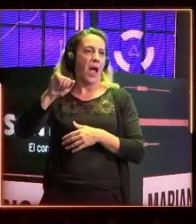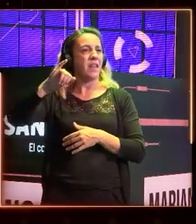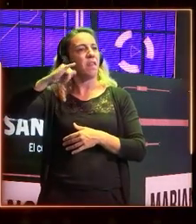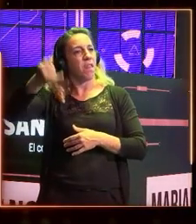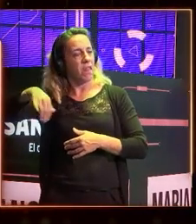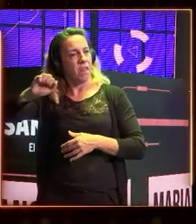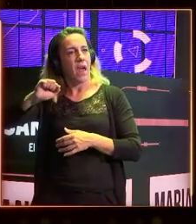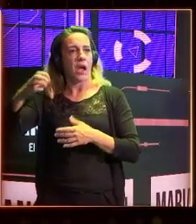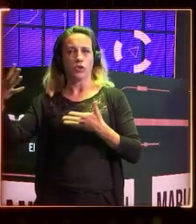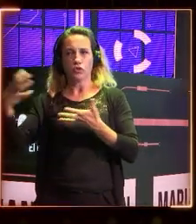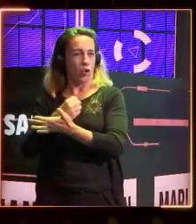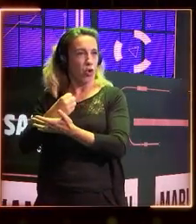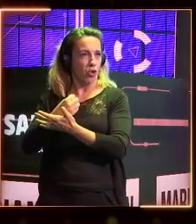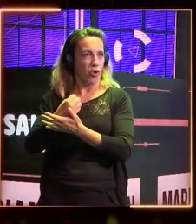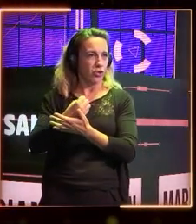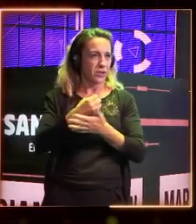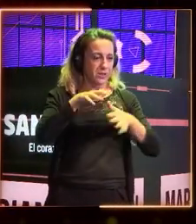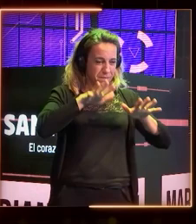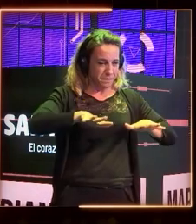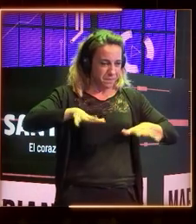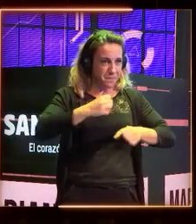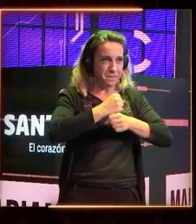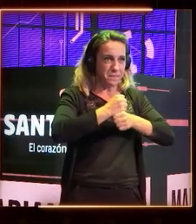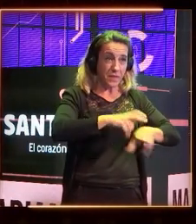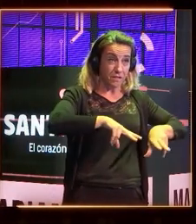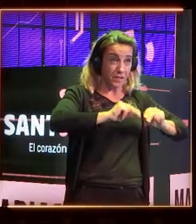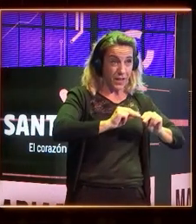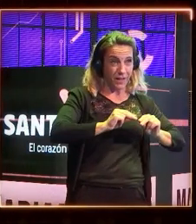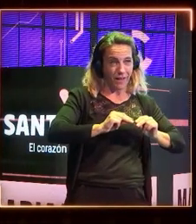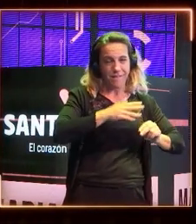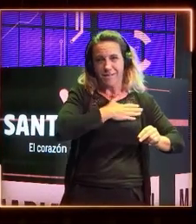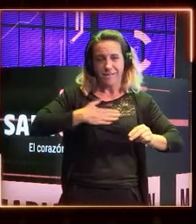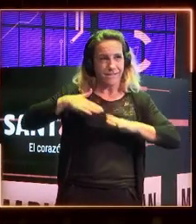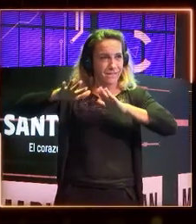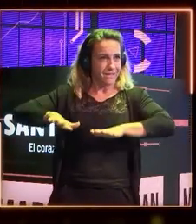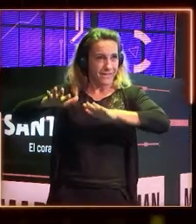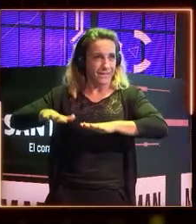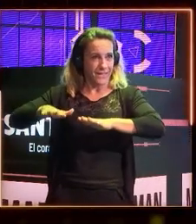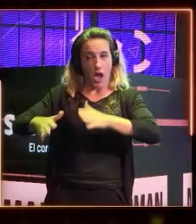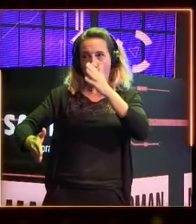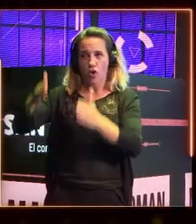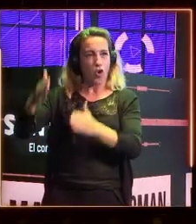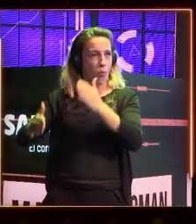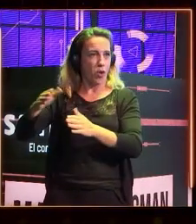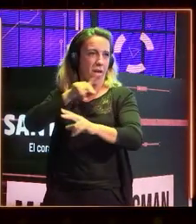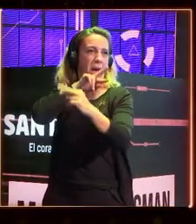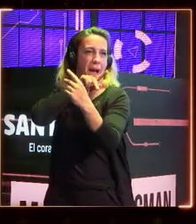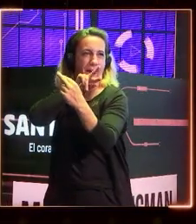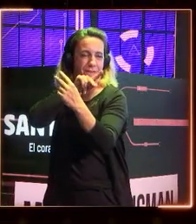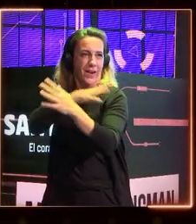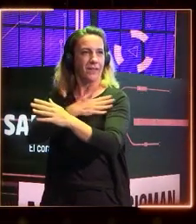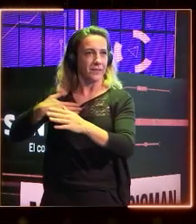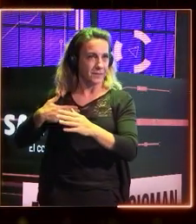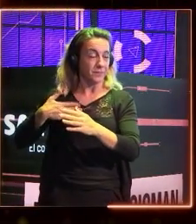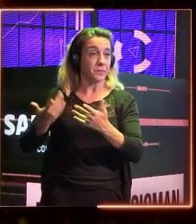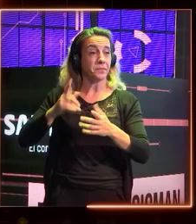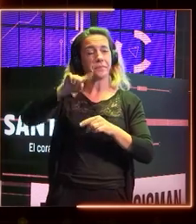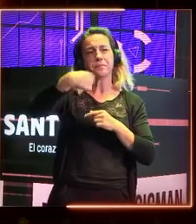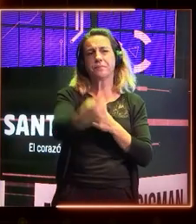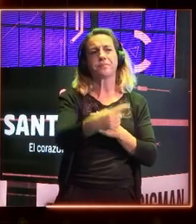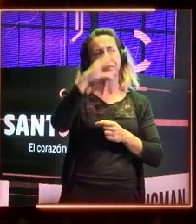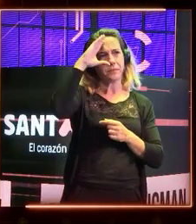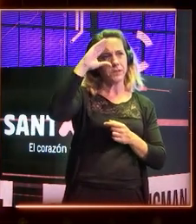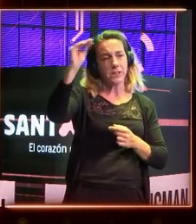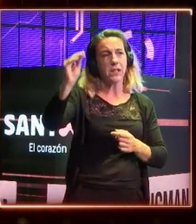laboratorio tarde y en realidad todos se querían quedar porque querían hablar con este robot de aquí y luego la Inteligencia artificial ya no se basó en